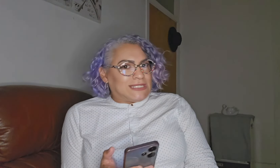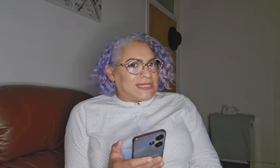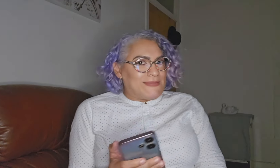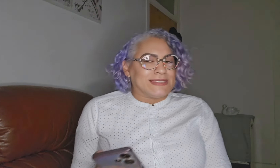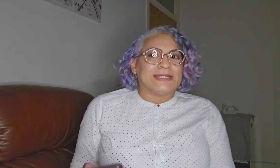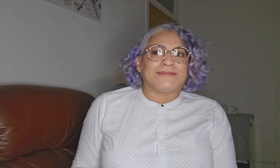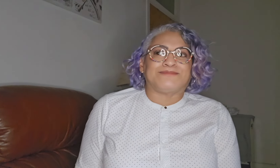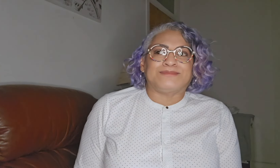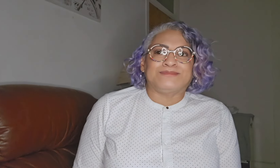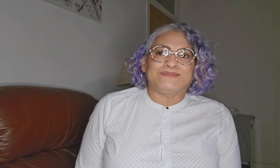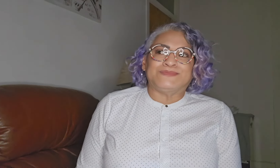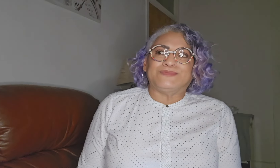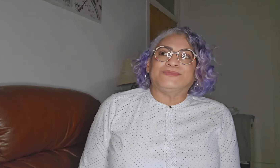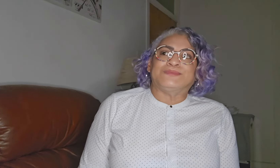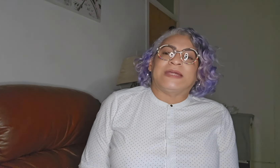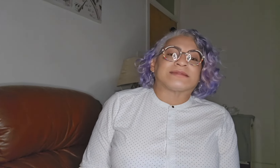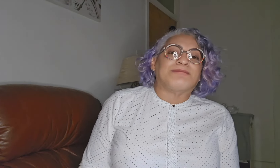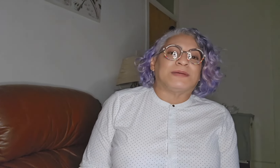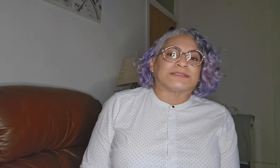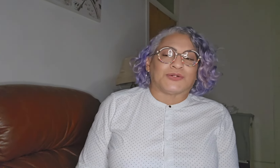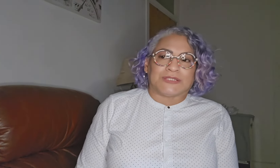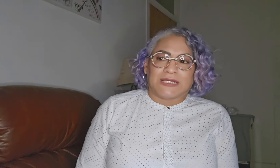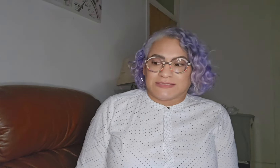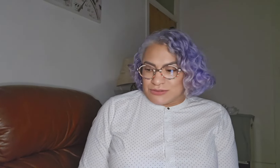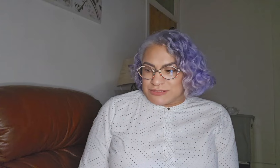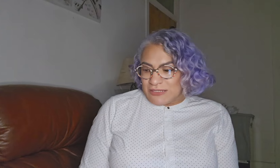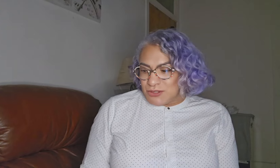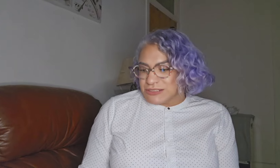yo no sé de qué manera